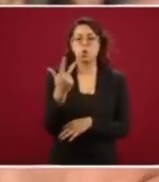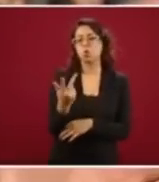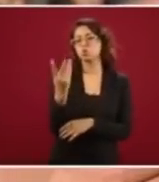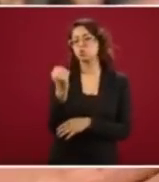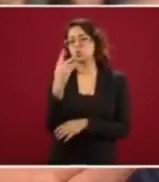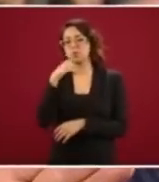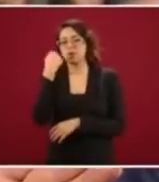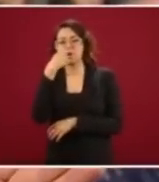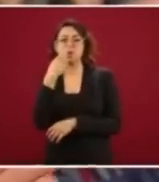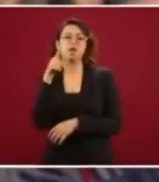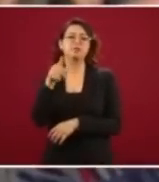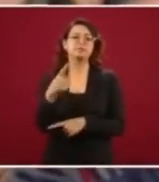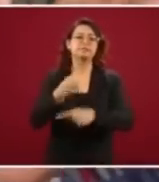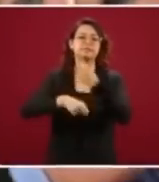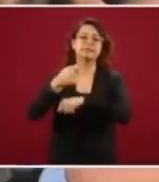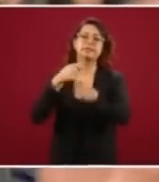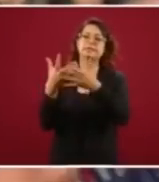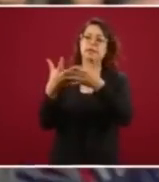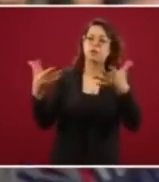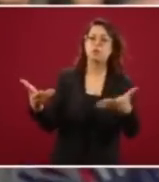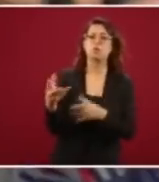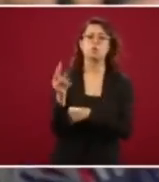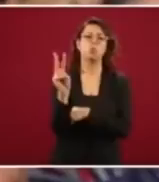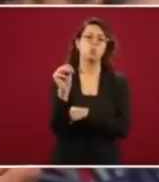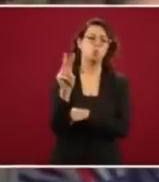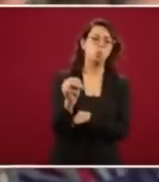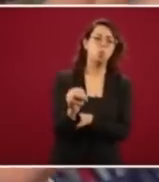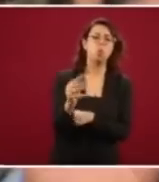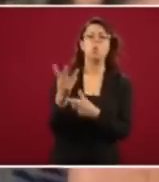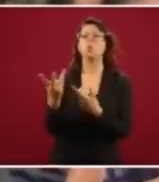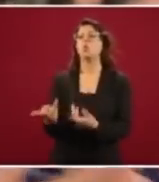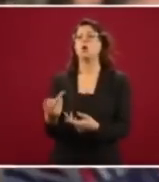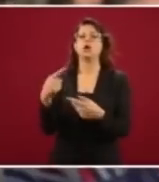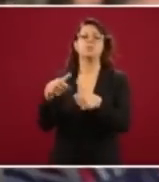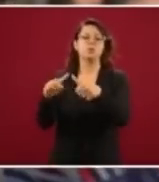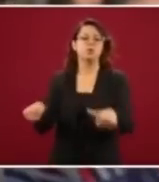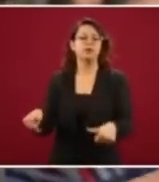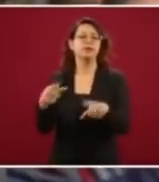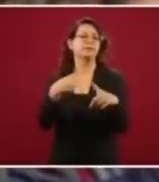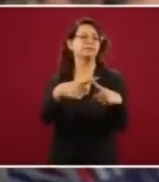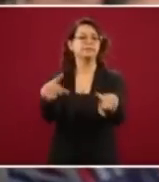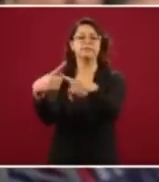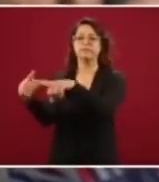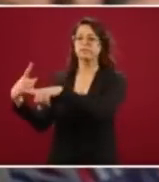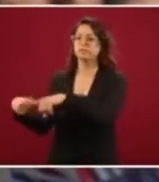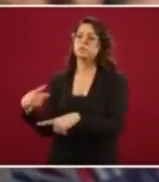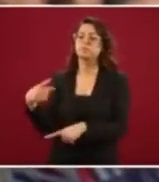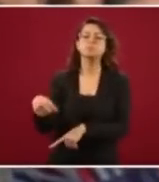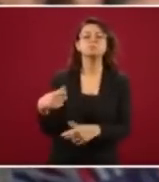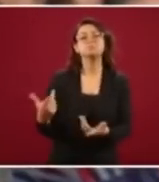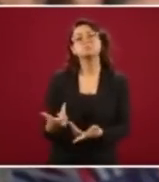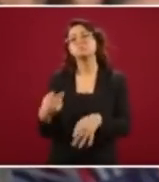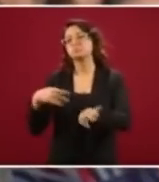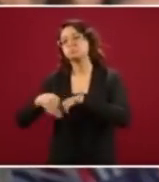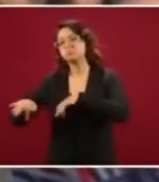8 o 9 horas en los centros comerciales, donde Walmart y Grupo Aurrera y demás, pues los tienen sin ningún